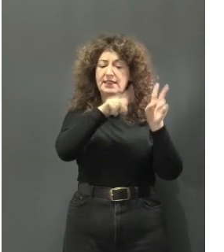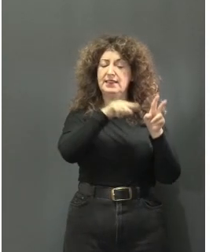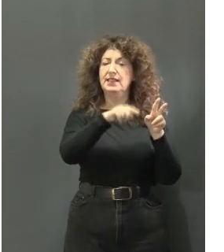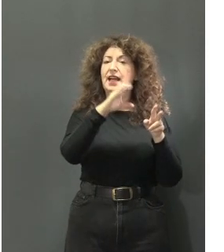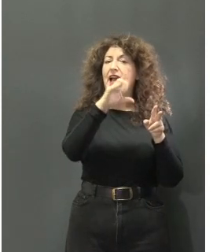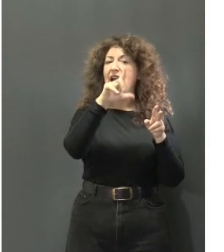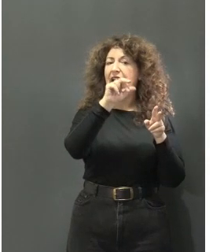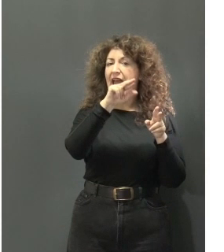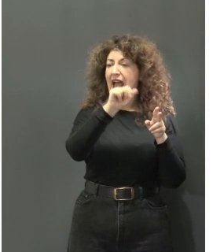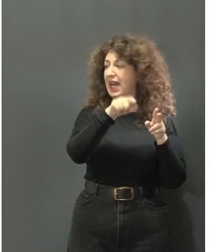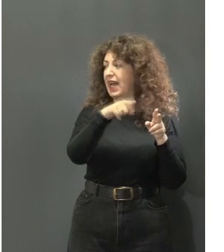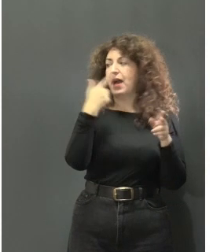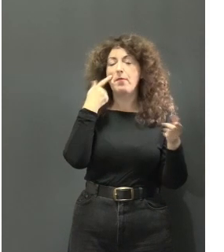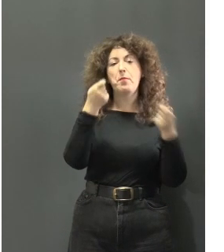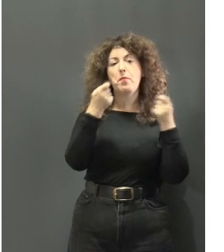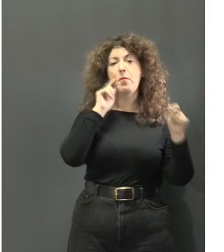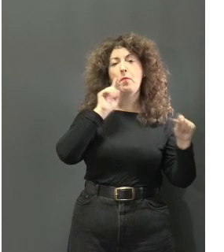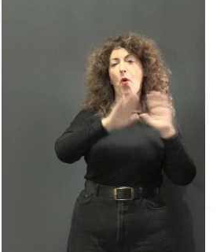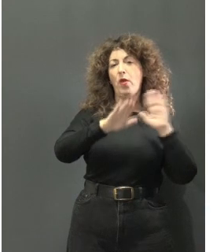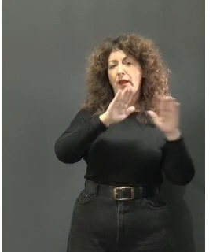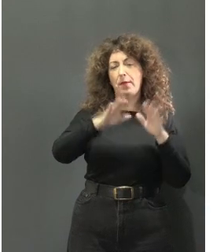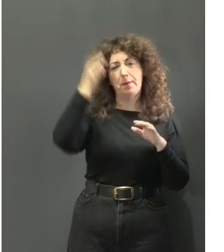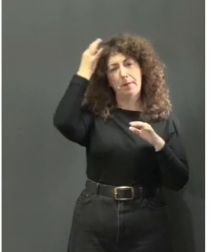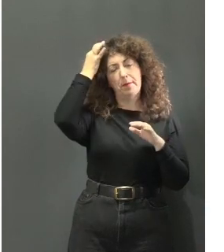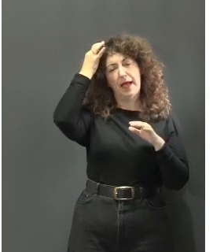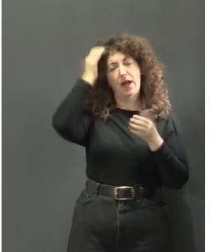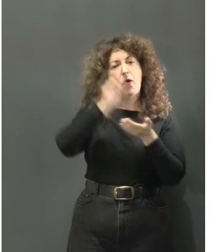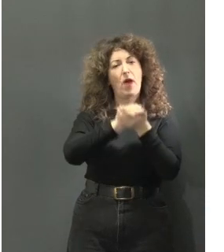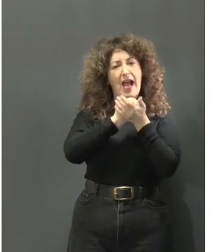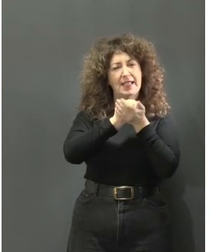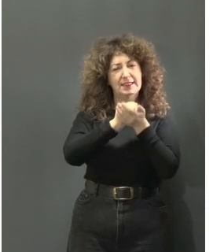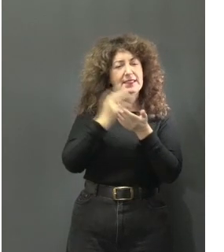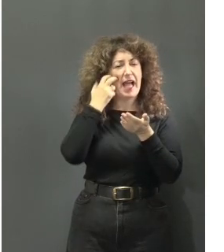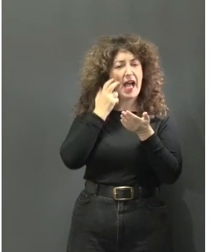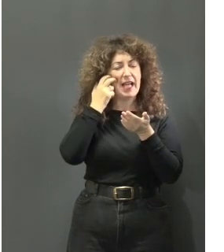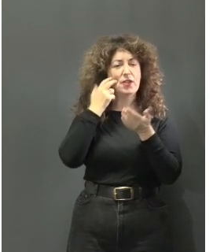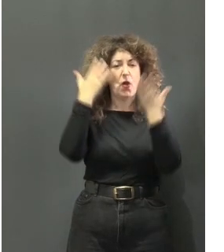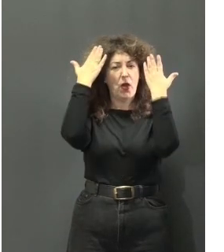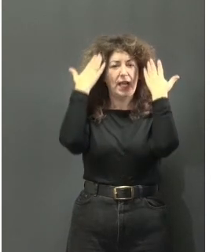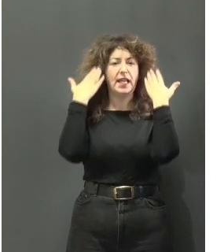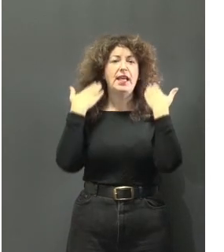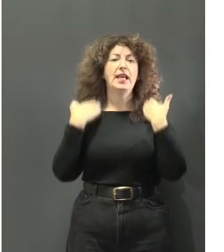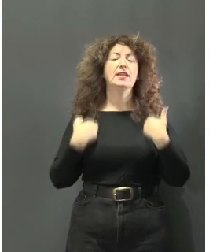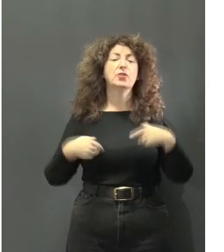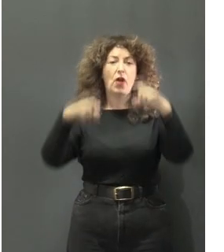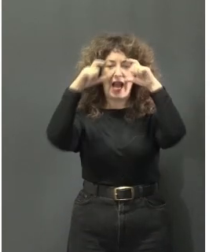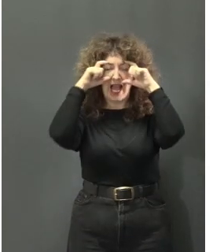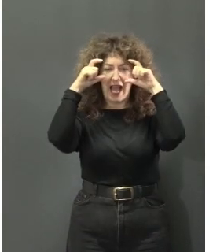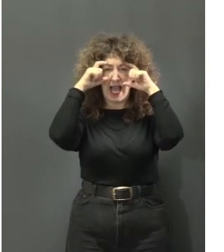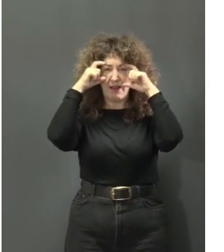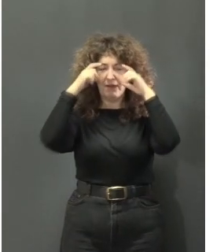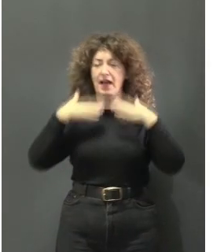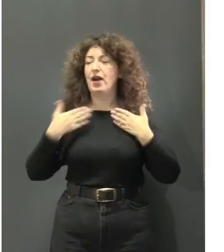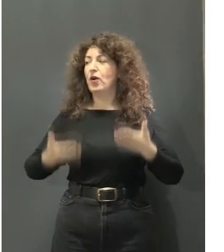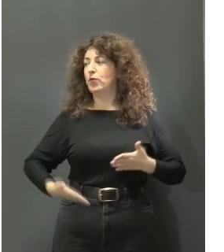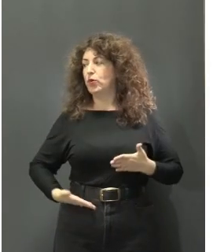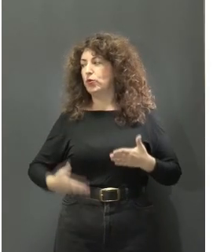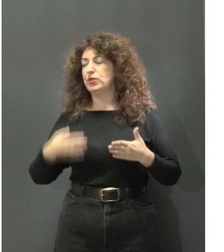moderadora, persona de pelo castaño, liso, largo, con gafas y blusa estampada.